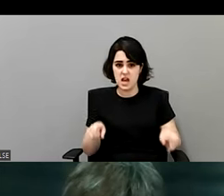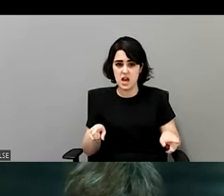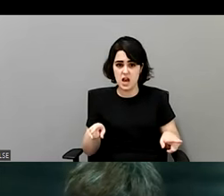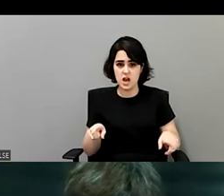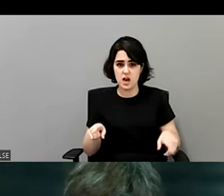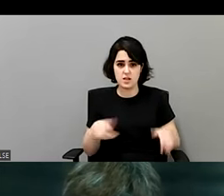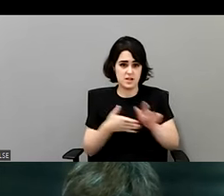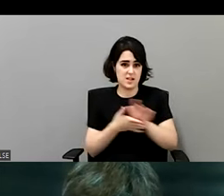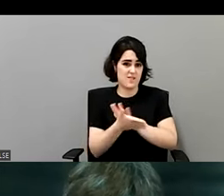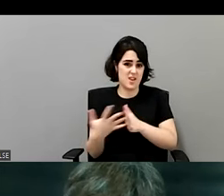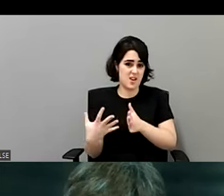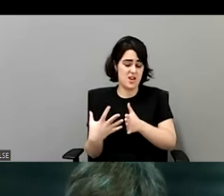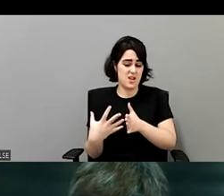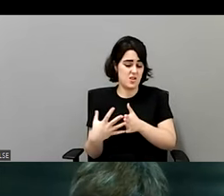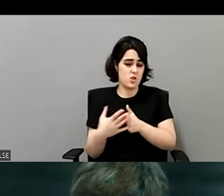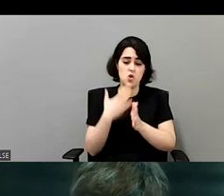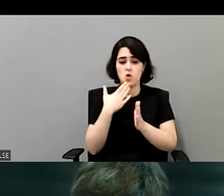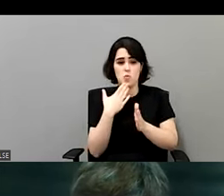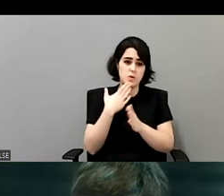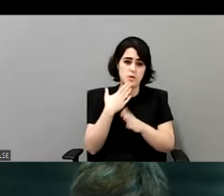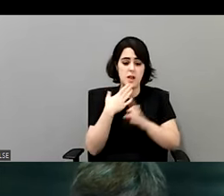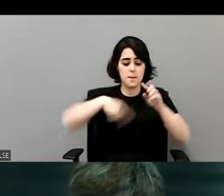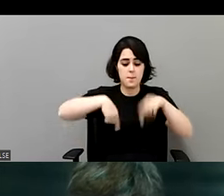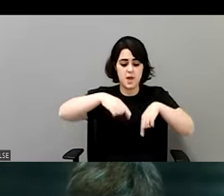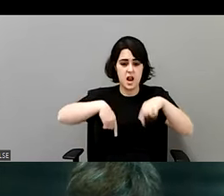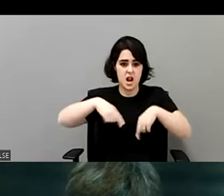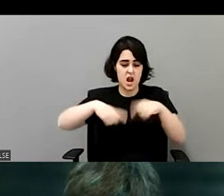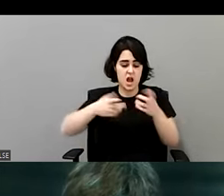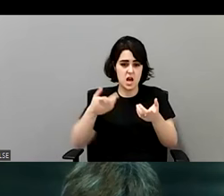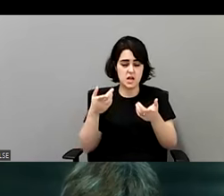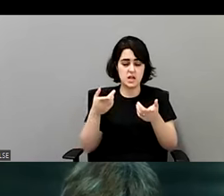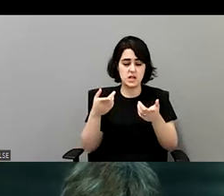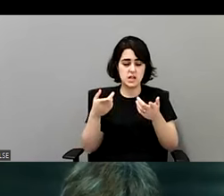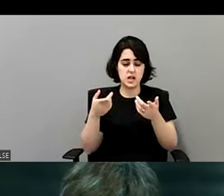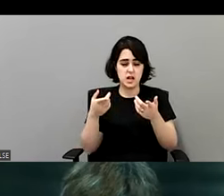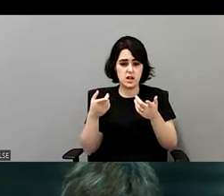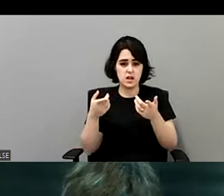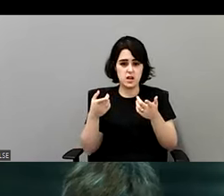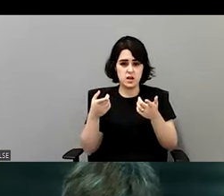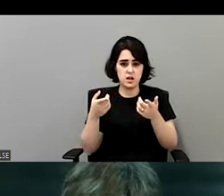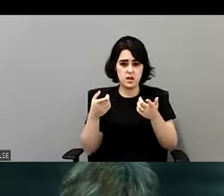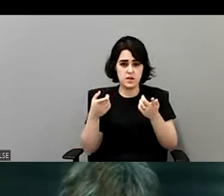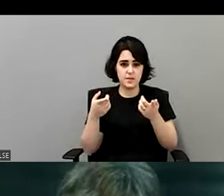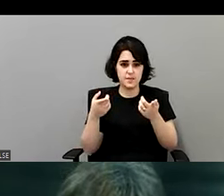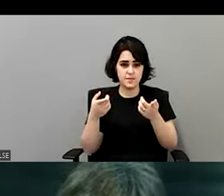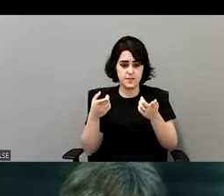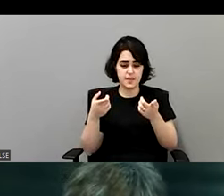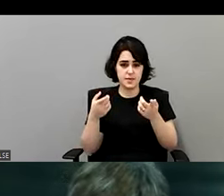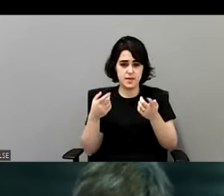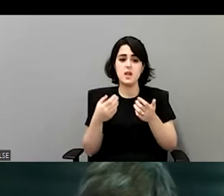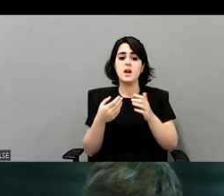son nuestras piernas, el asistente personal debe